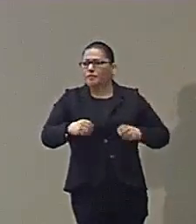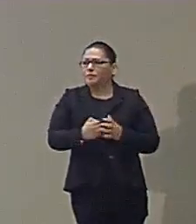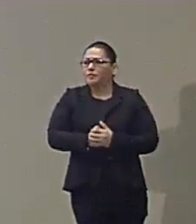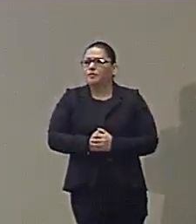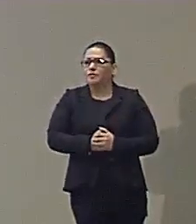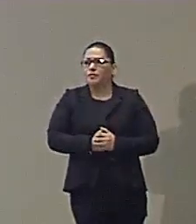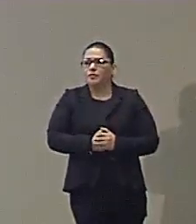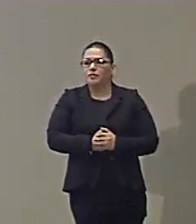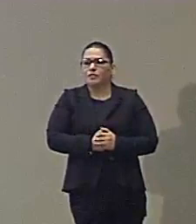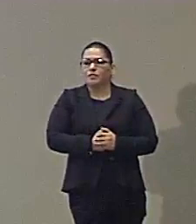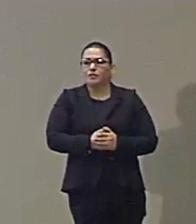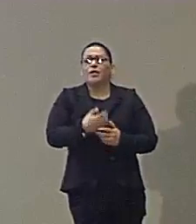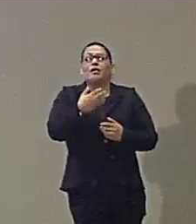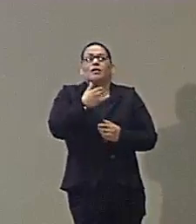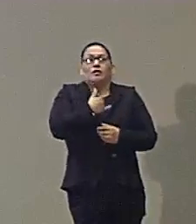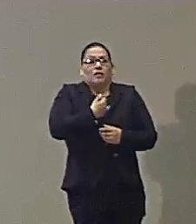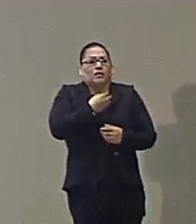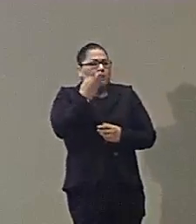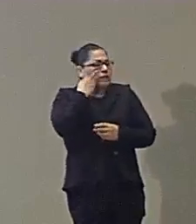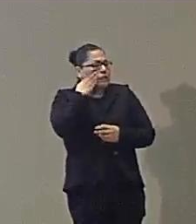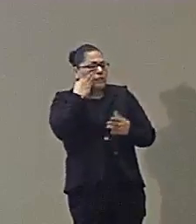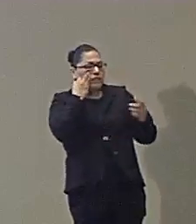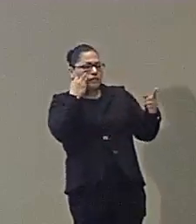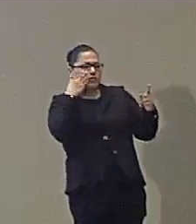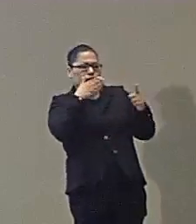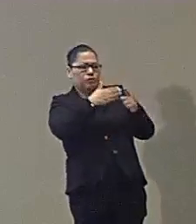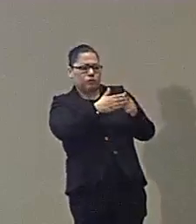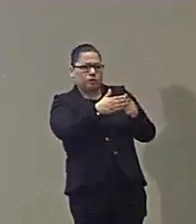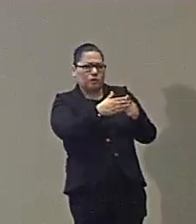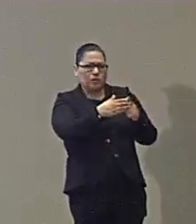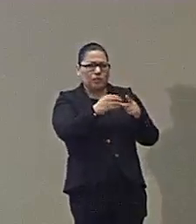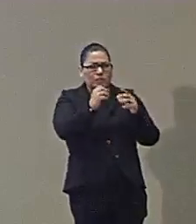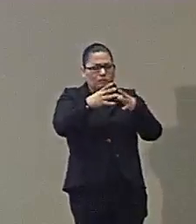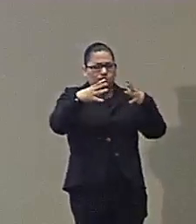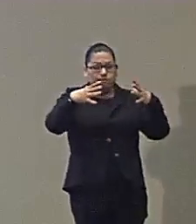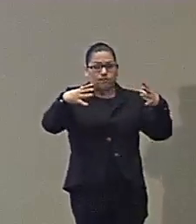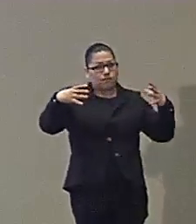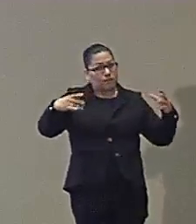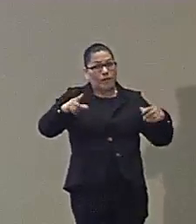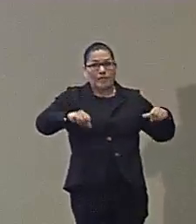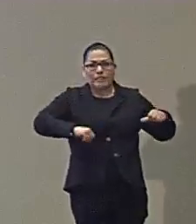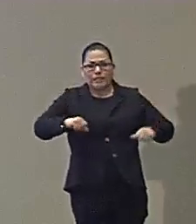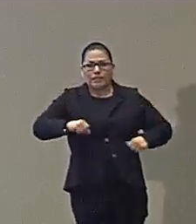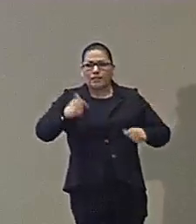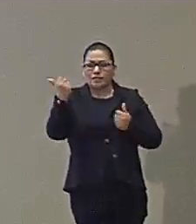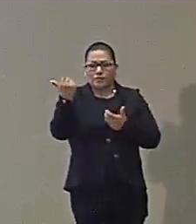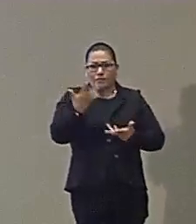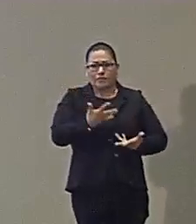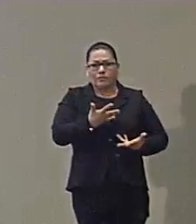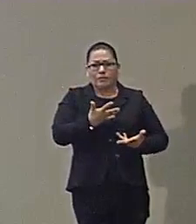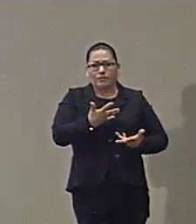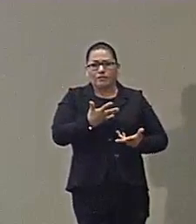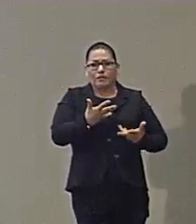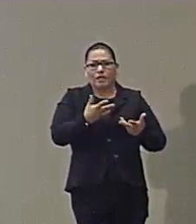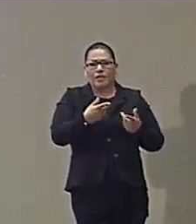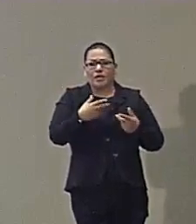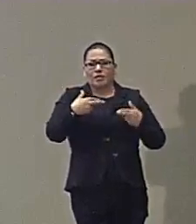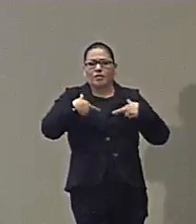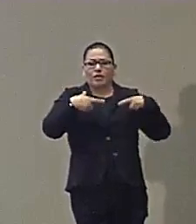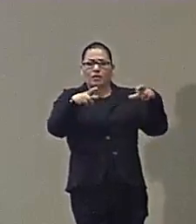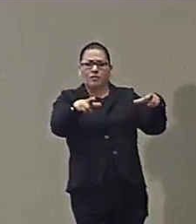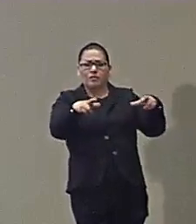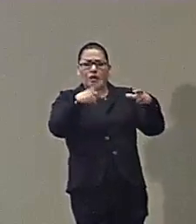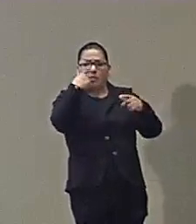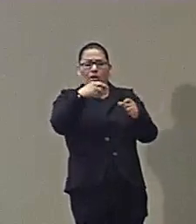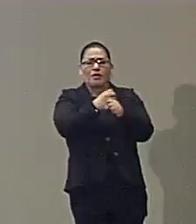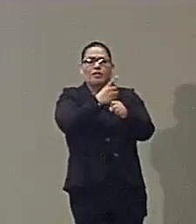he sido testigo de los enormes beneficios que esta actividad trae consigo el turismo ha representado para